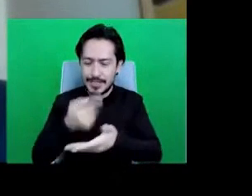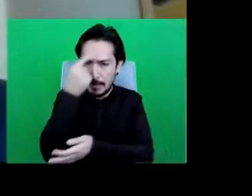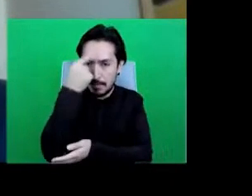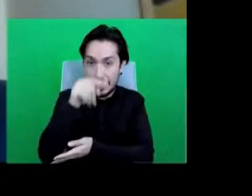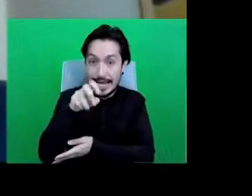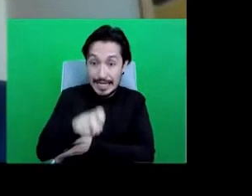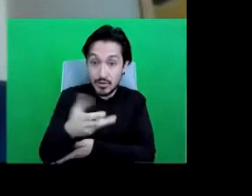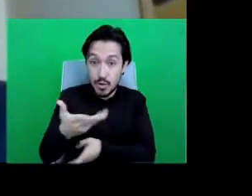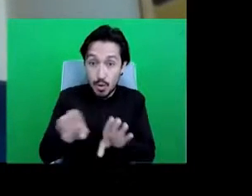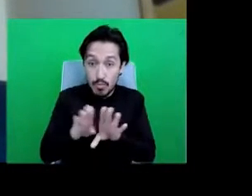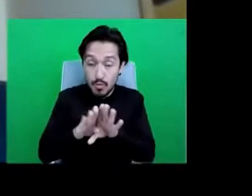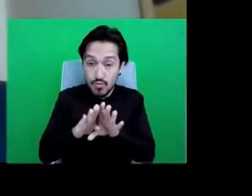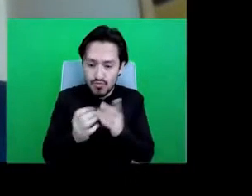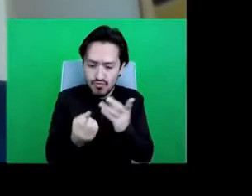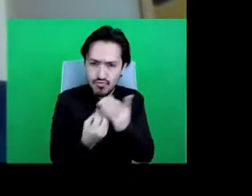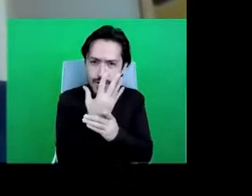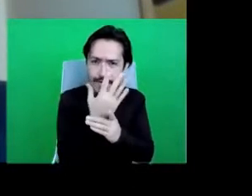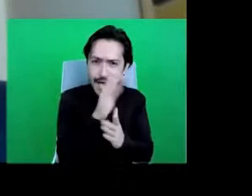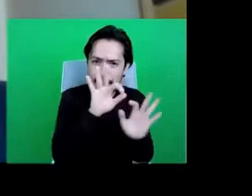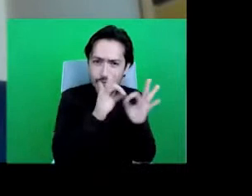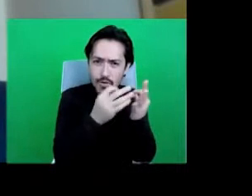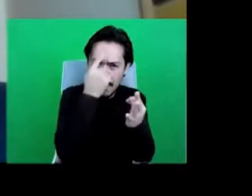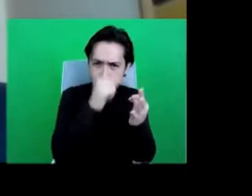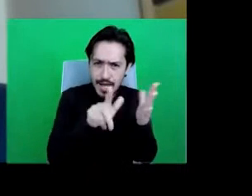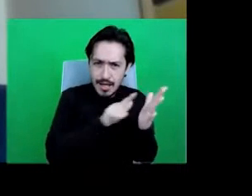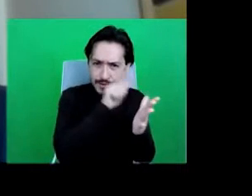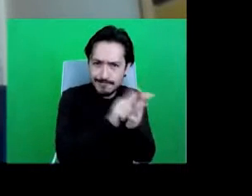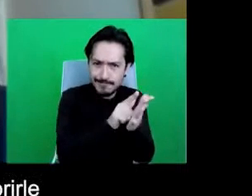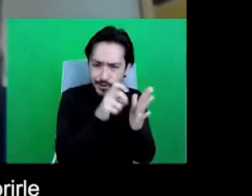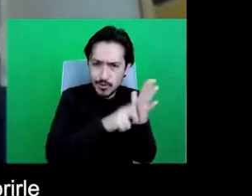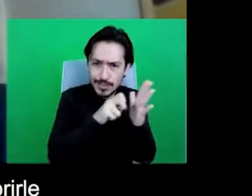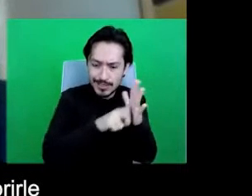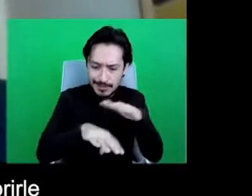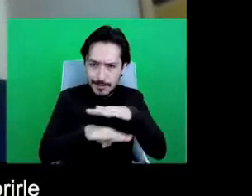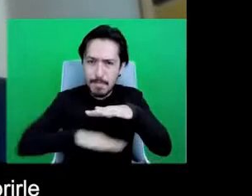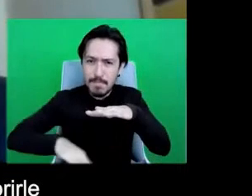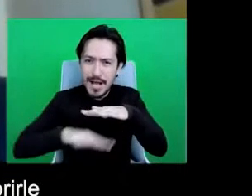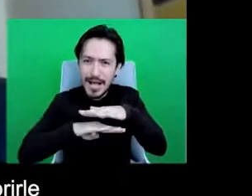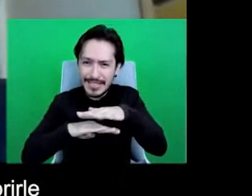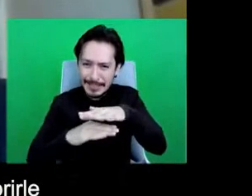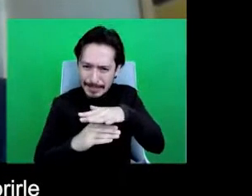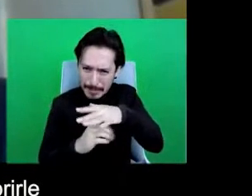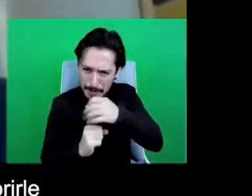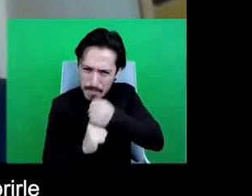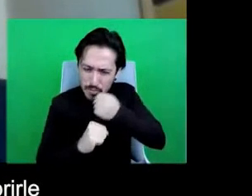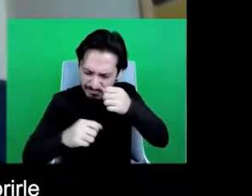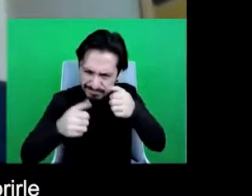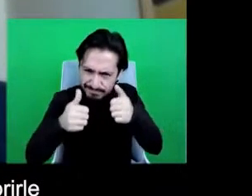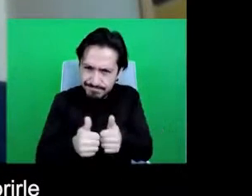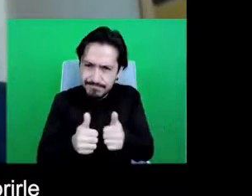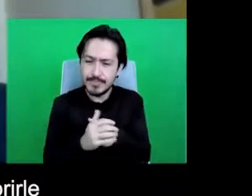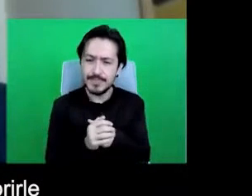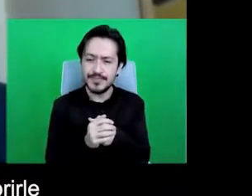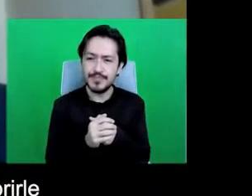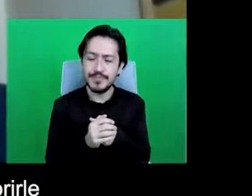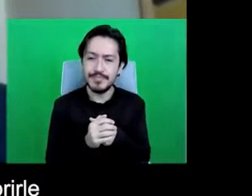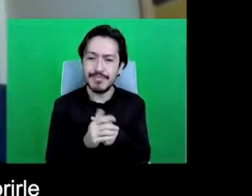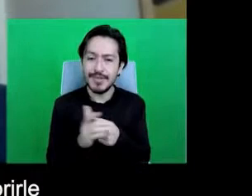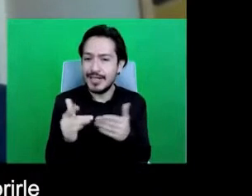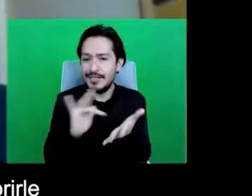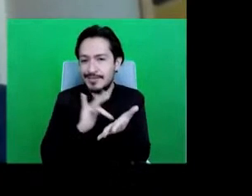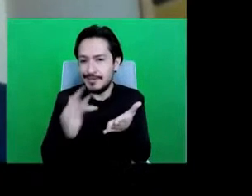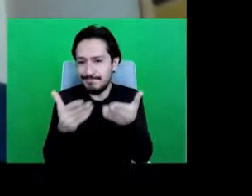poder sentar las bases de las nuevas condiciones culturales del Estado. Gracias nuevamente a Cultura Jalisco por abrirle las puertas a